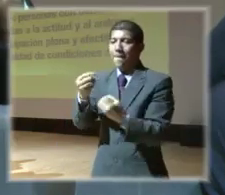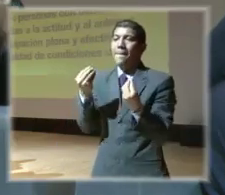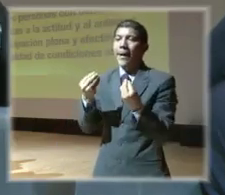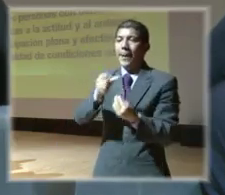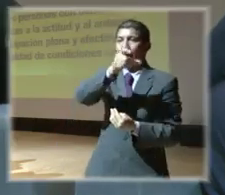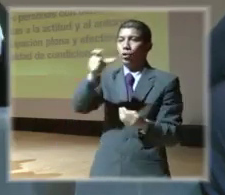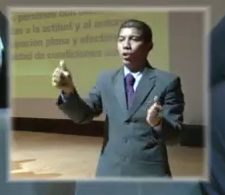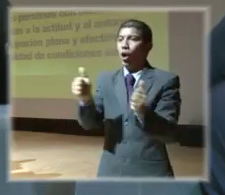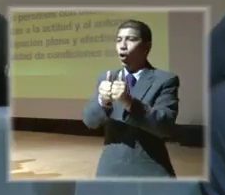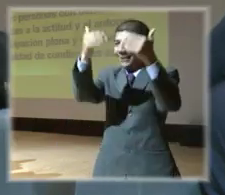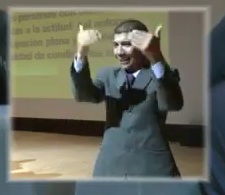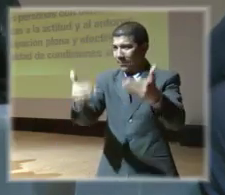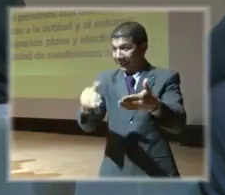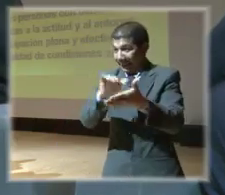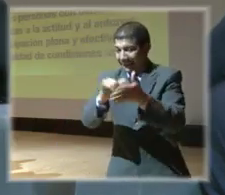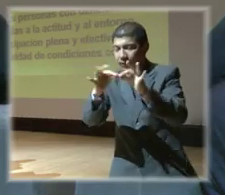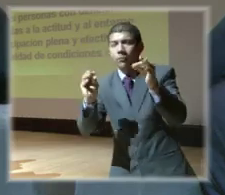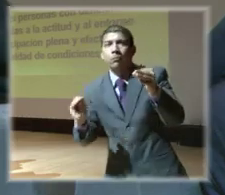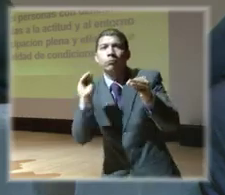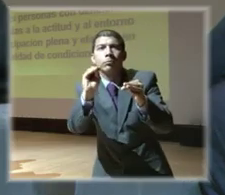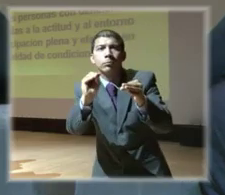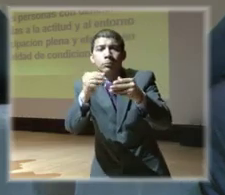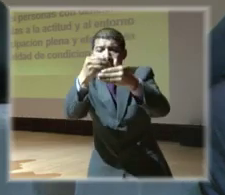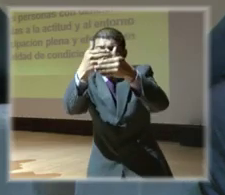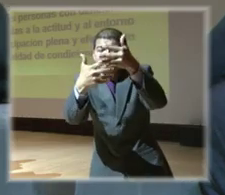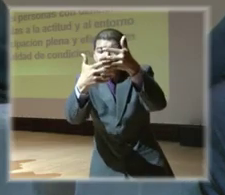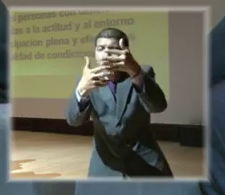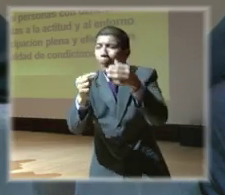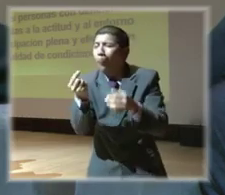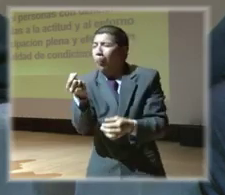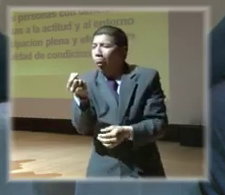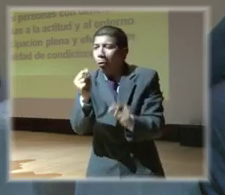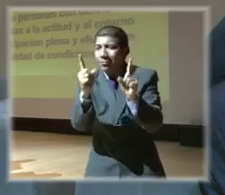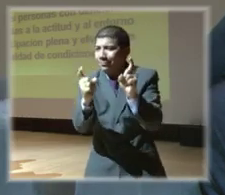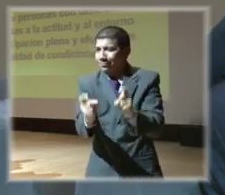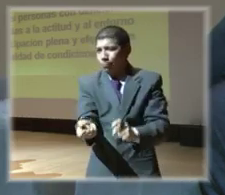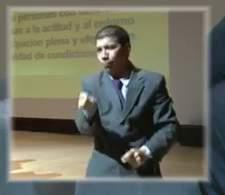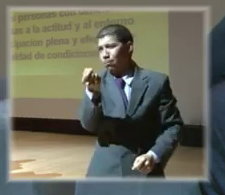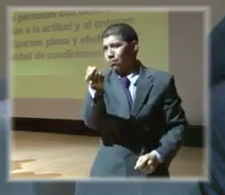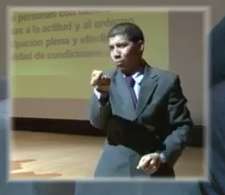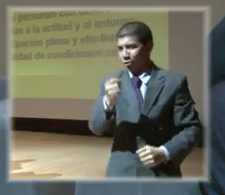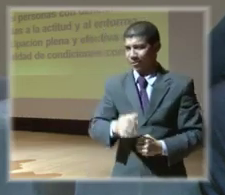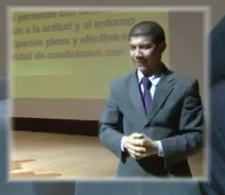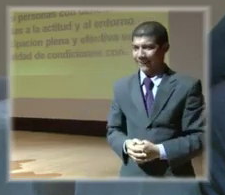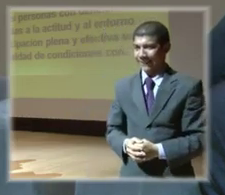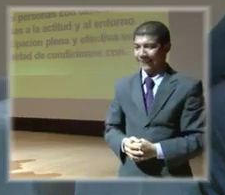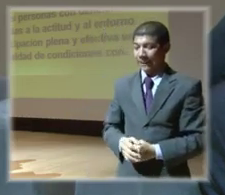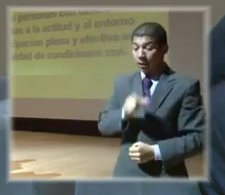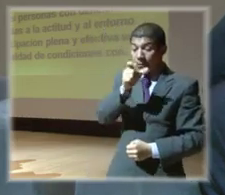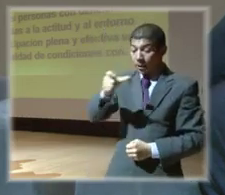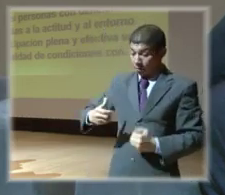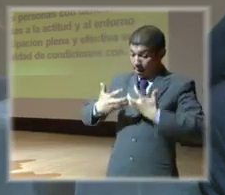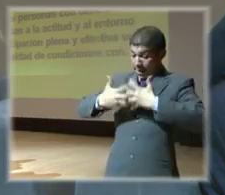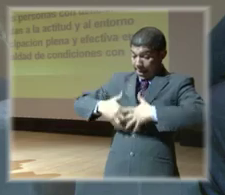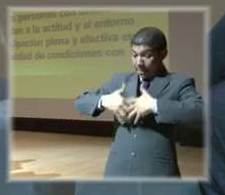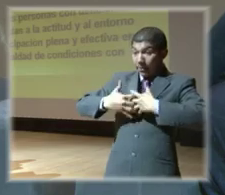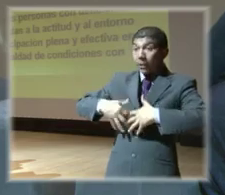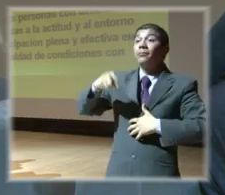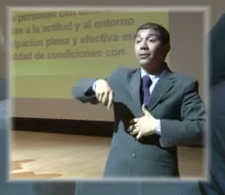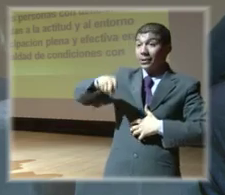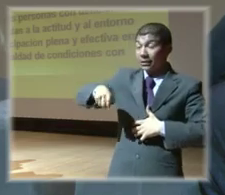extremo. O sea, entendemos que un empresario necesita que alguien lo apoye en la toma de decisiones y